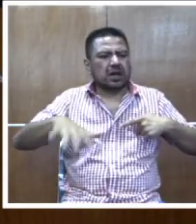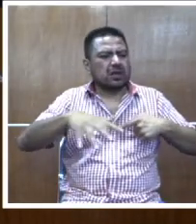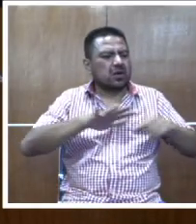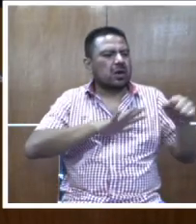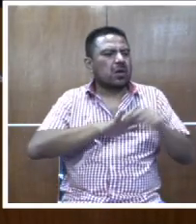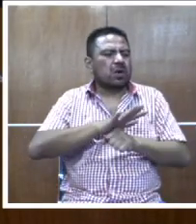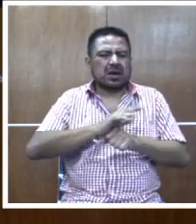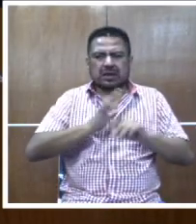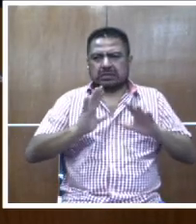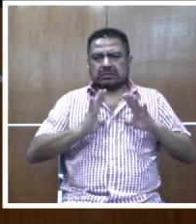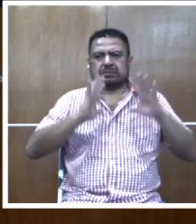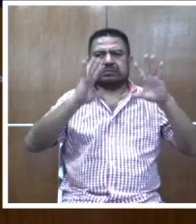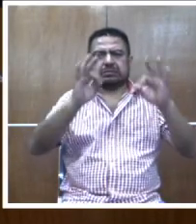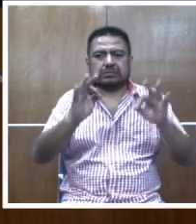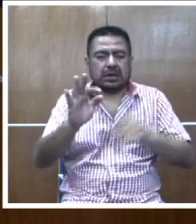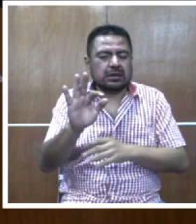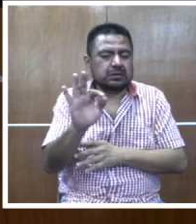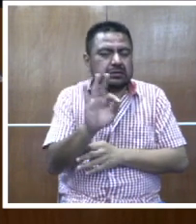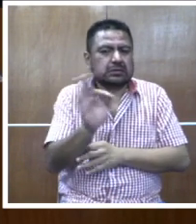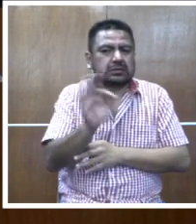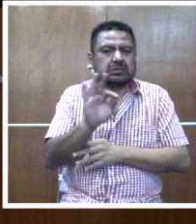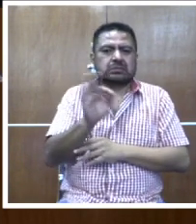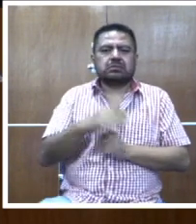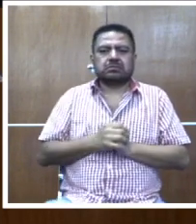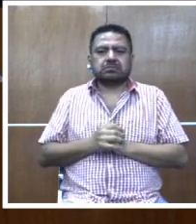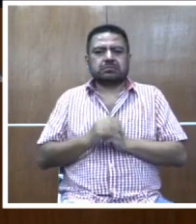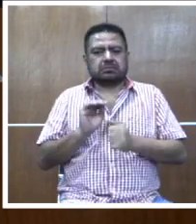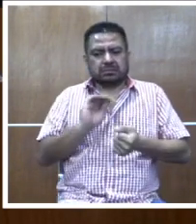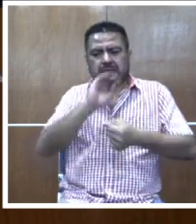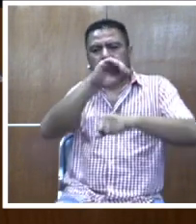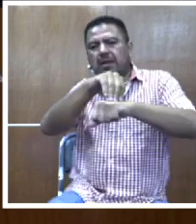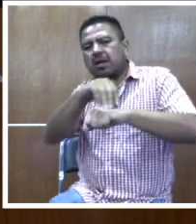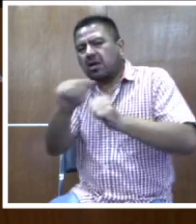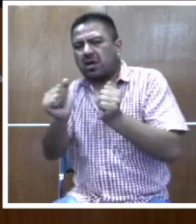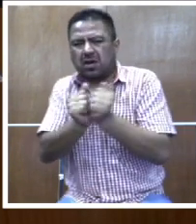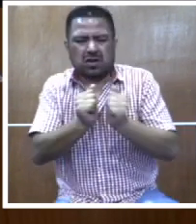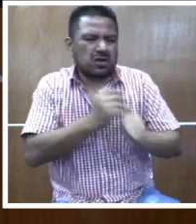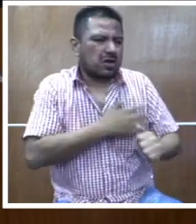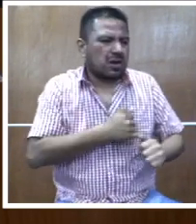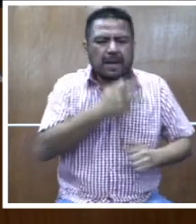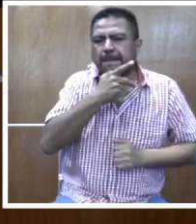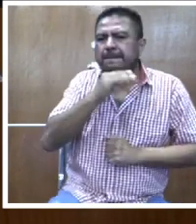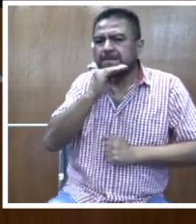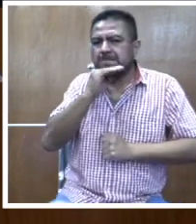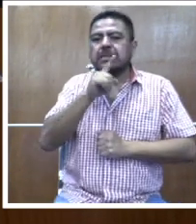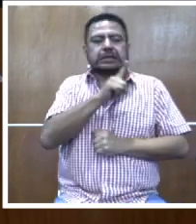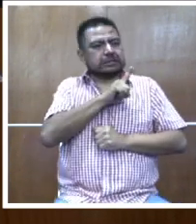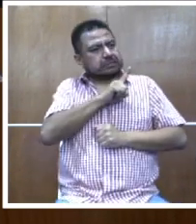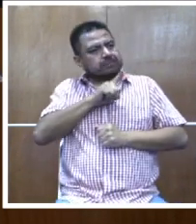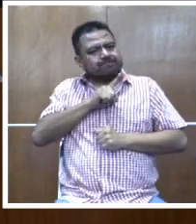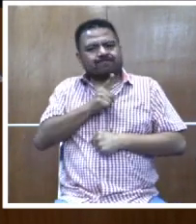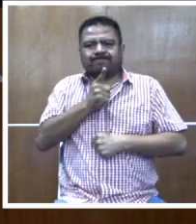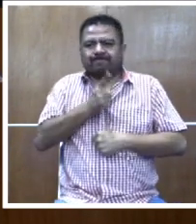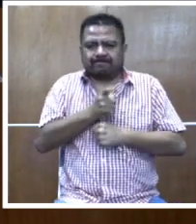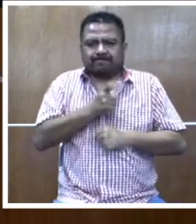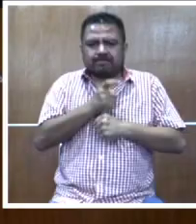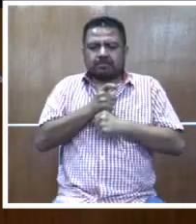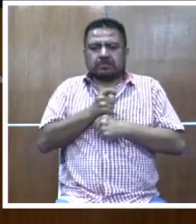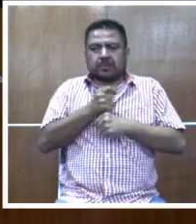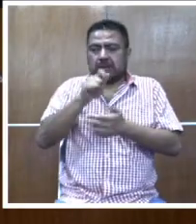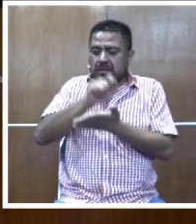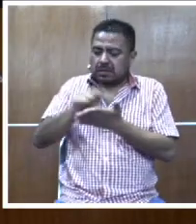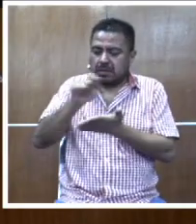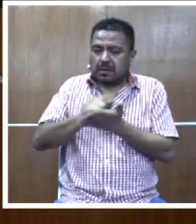la causa. En caso de que se incumpla por alguno de los progenitores, deberá primero agotar el incidente